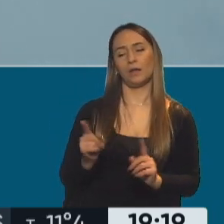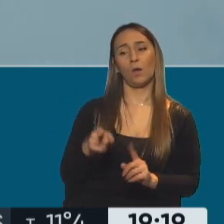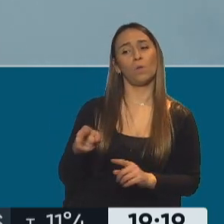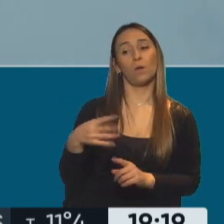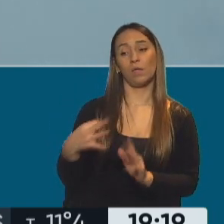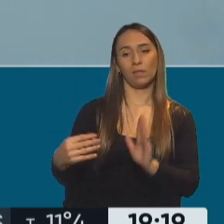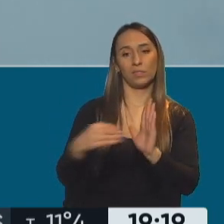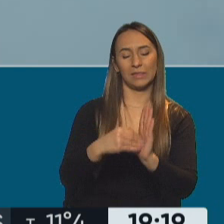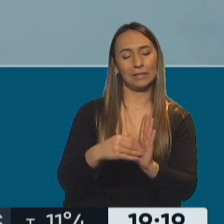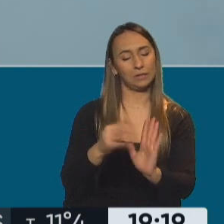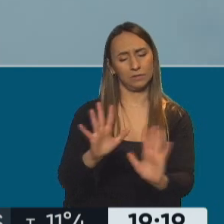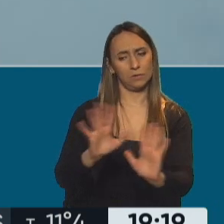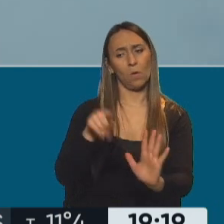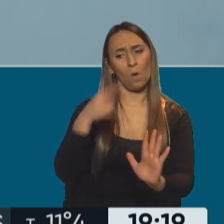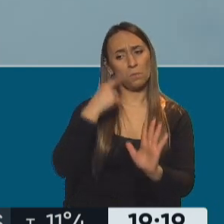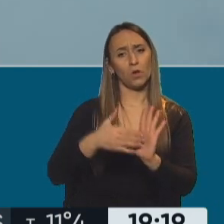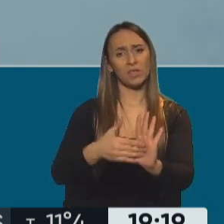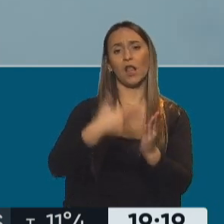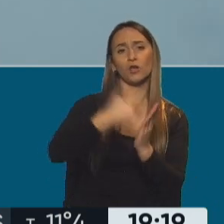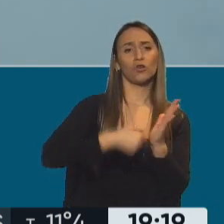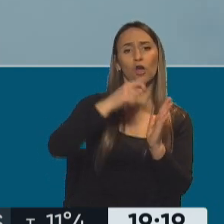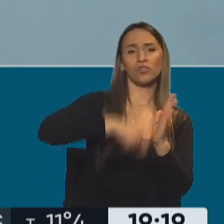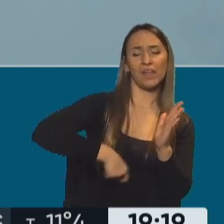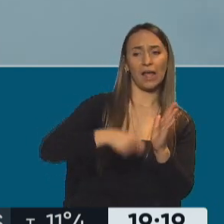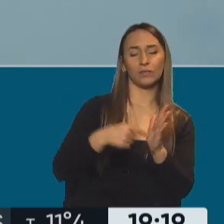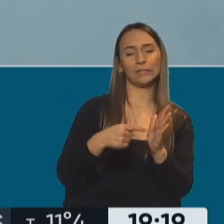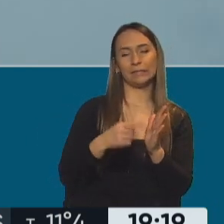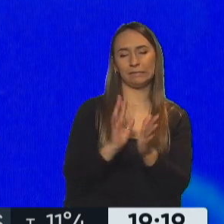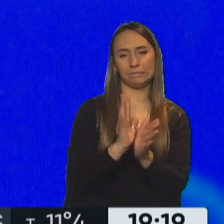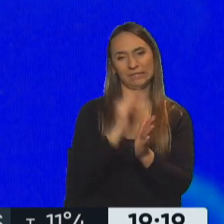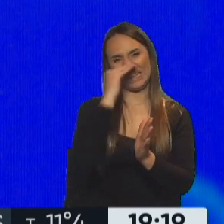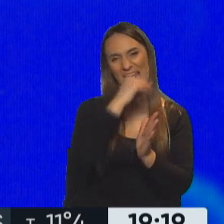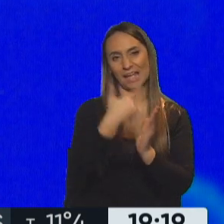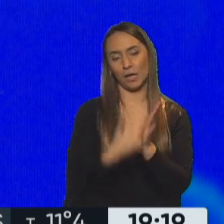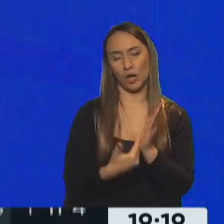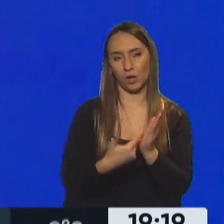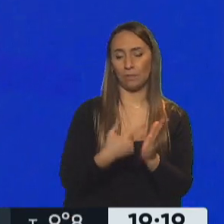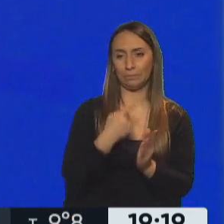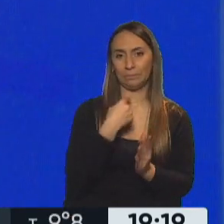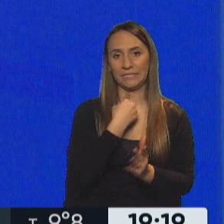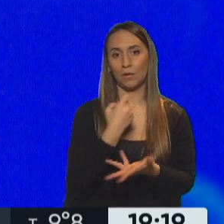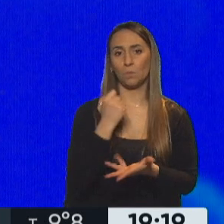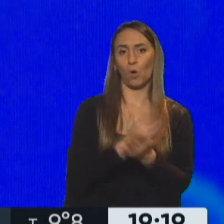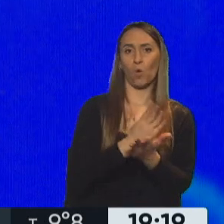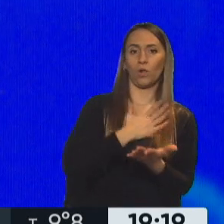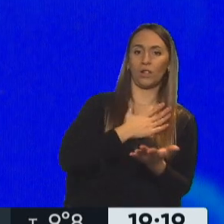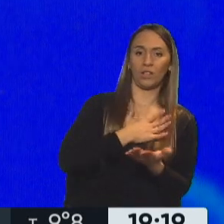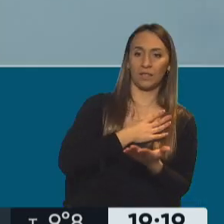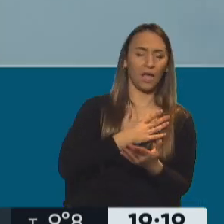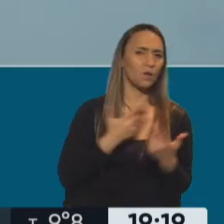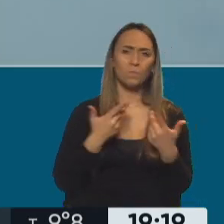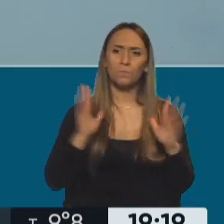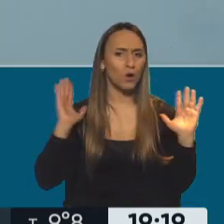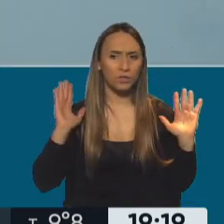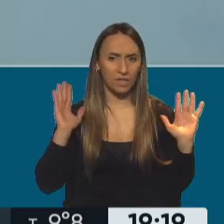tenés que registrar, tal vez tenés que demostrar el contrato y el contrato es informal y por ahí me cabe alguna multa a mí. Bueno, ¿qué pasa en esta ocasión? No hay ningún